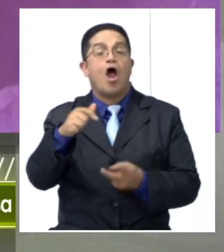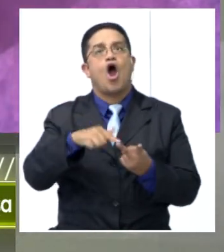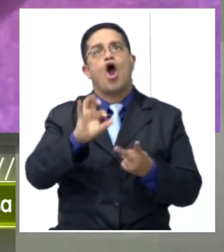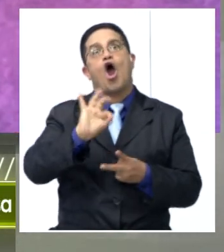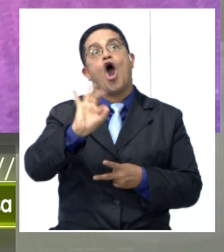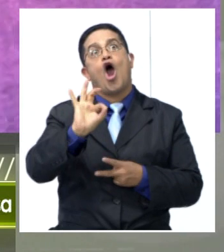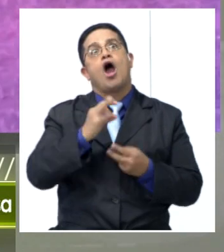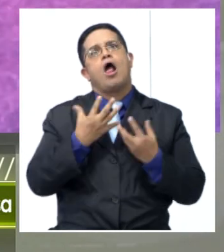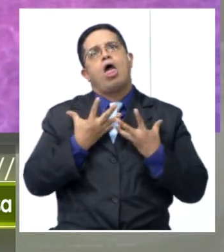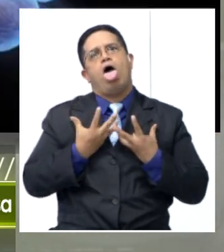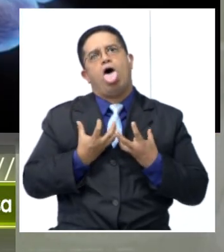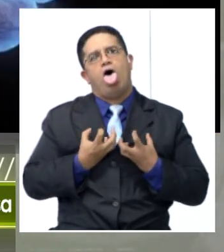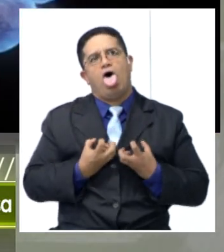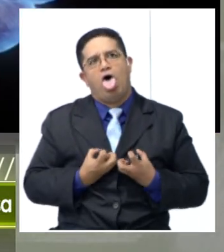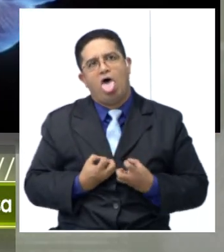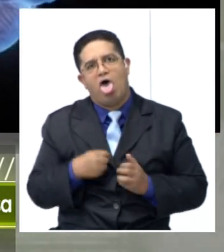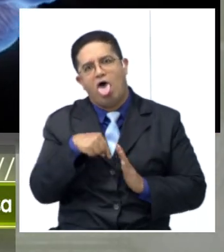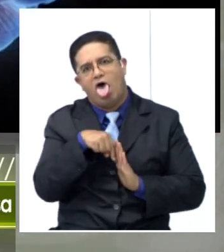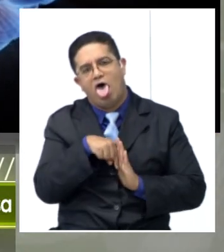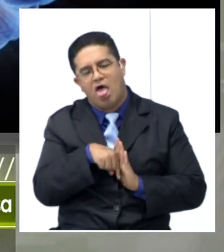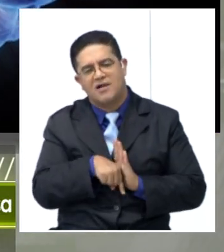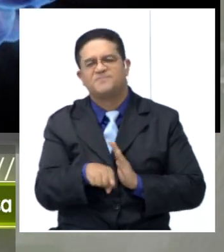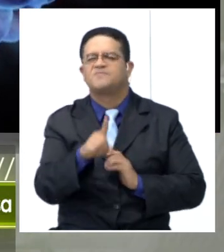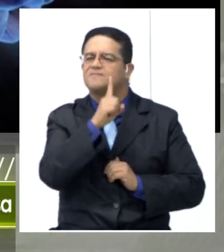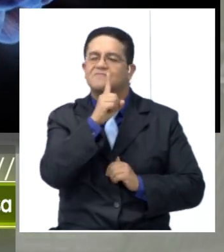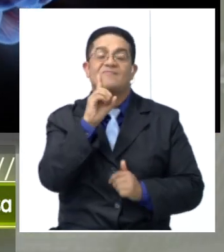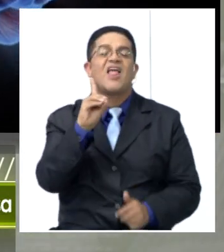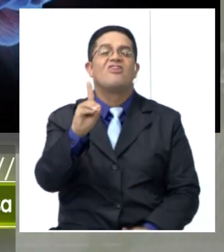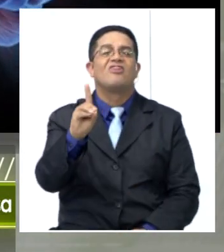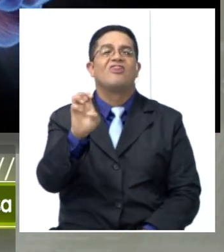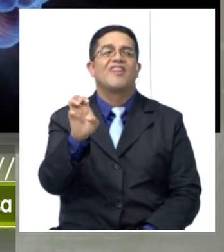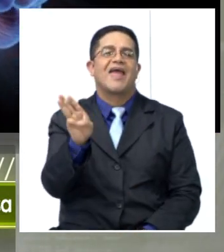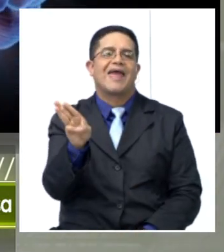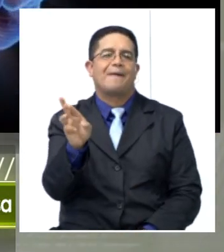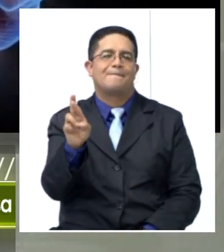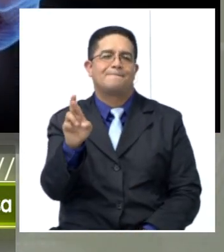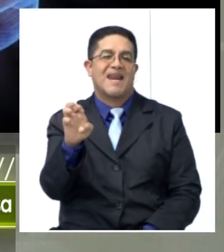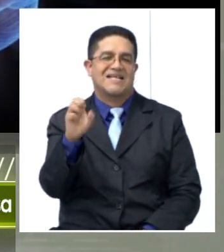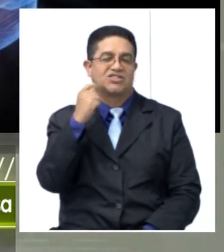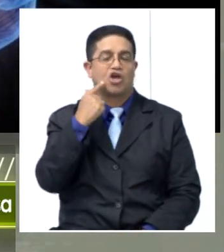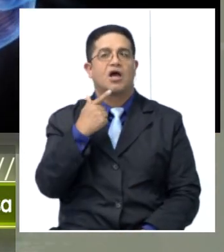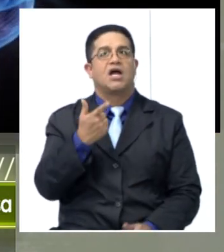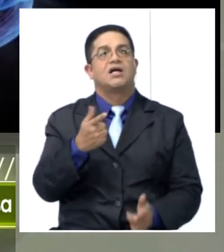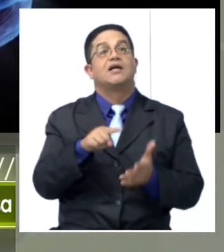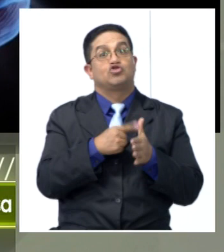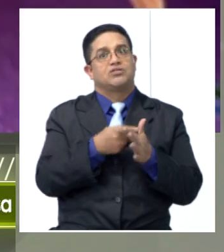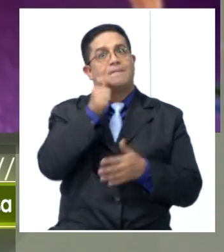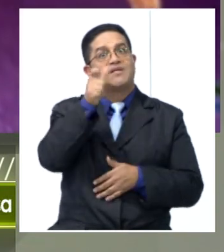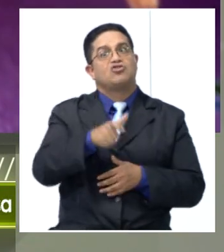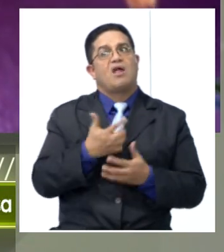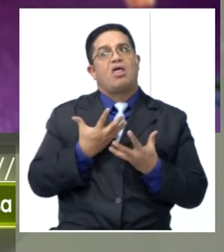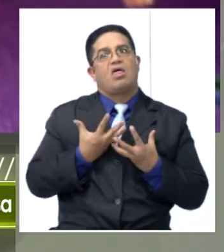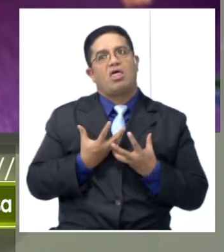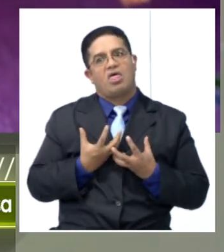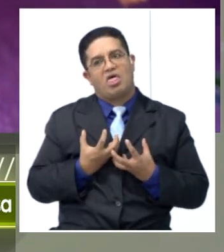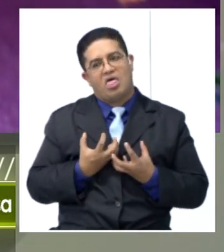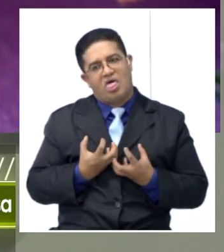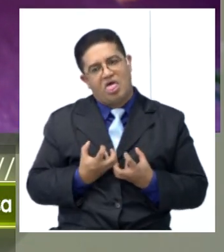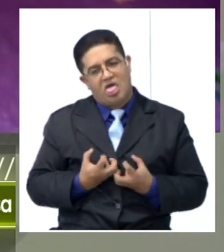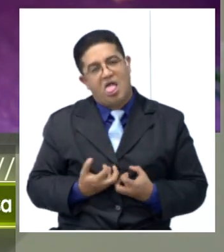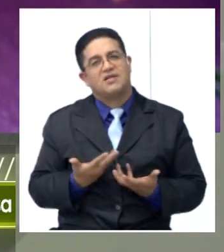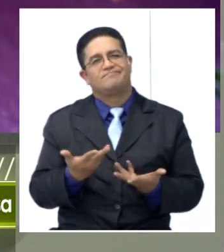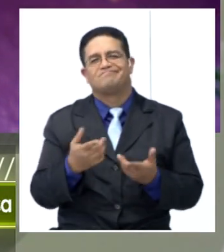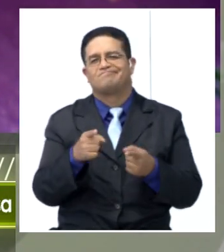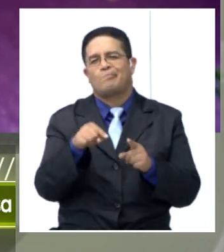una depresión. El término depresión viene porque es una depresión del estado del ánimo. Claro. Entonces la persona cae en un cuadro de depresión, generalmente son